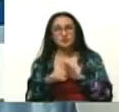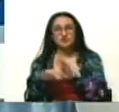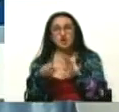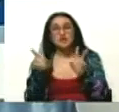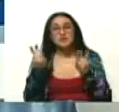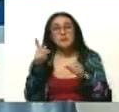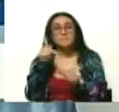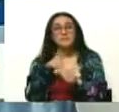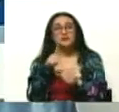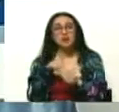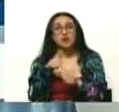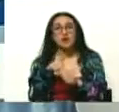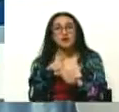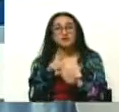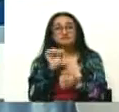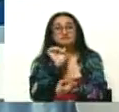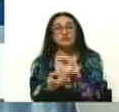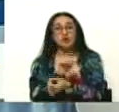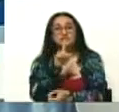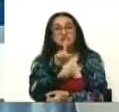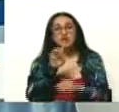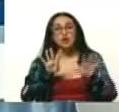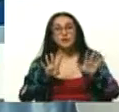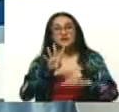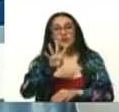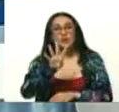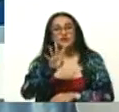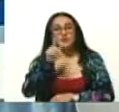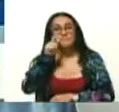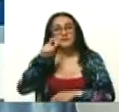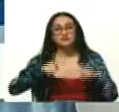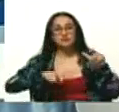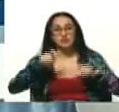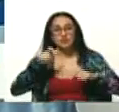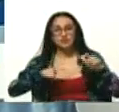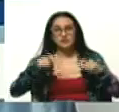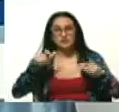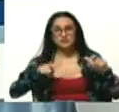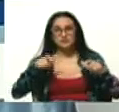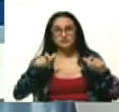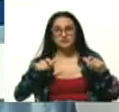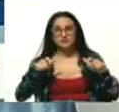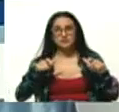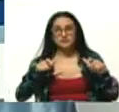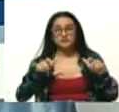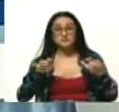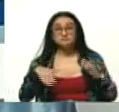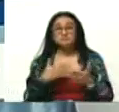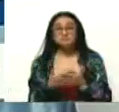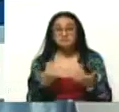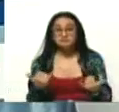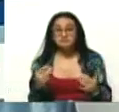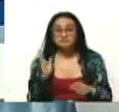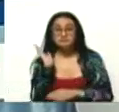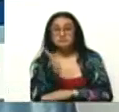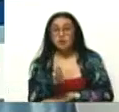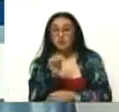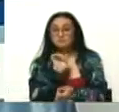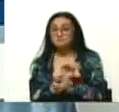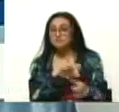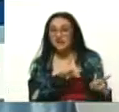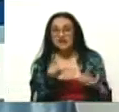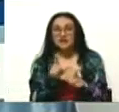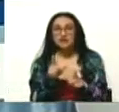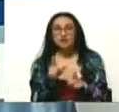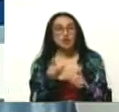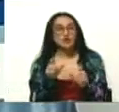petrolera y se han procesado 194 involucrados. En estos casos hemos logrado la condena ya con